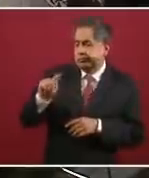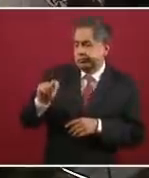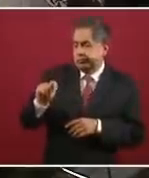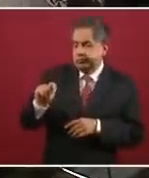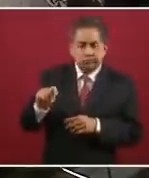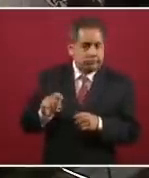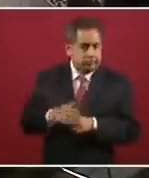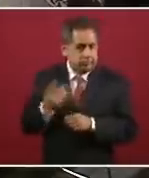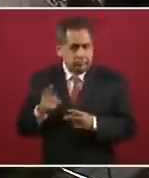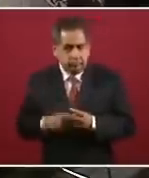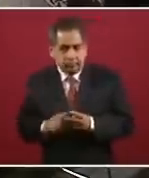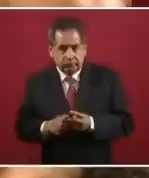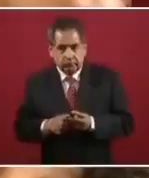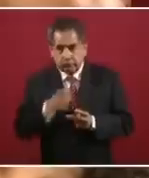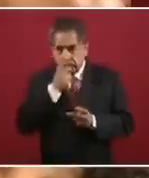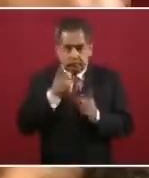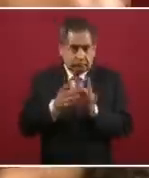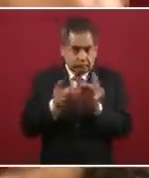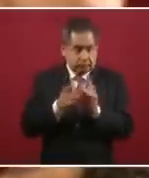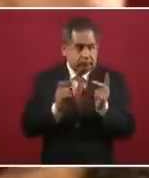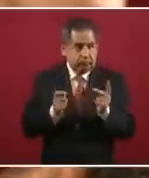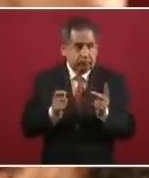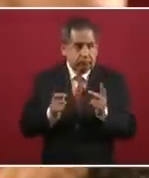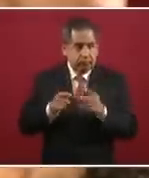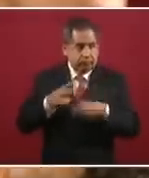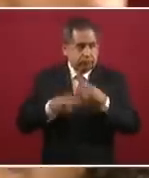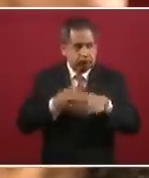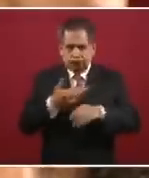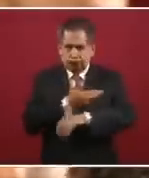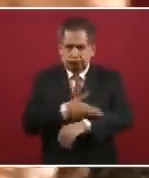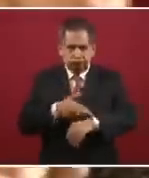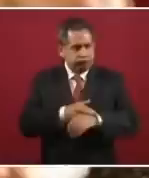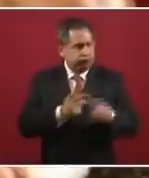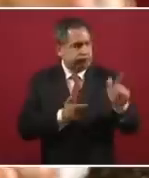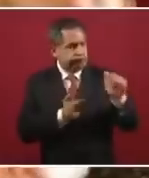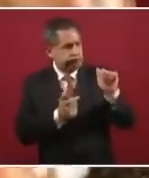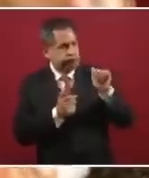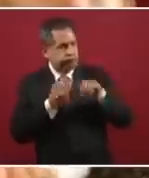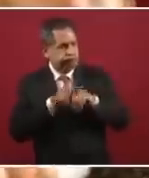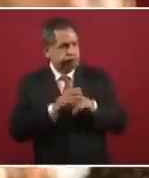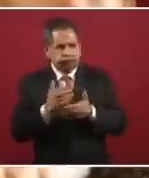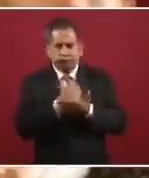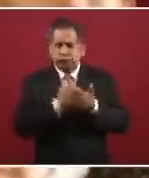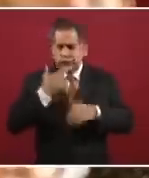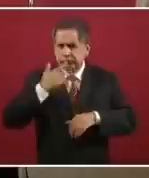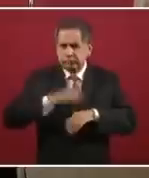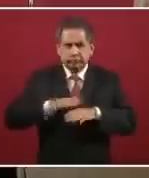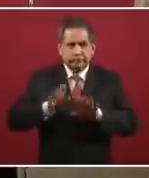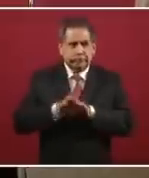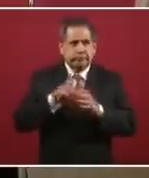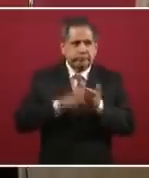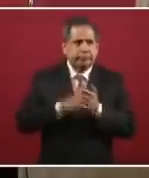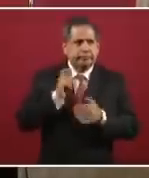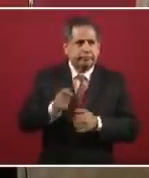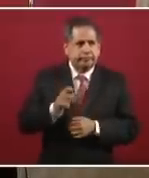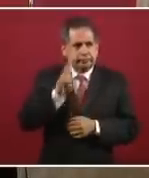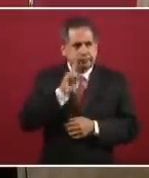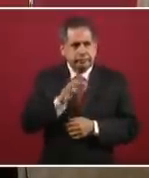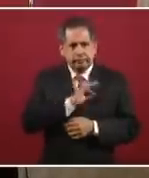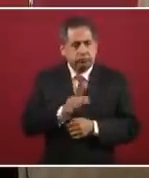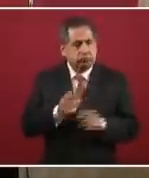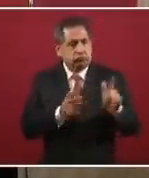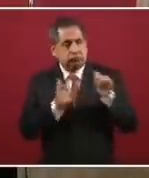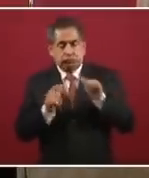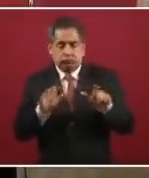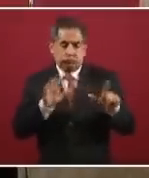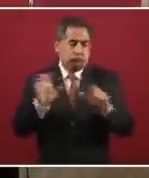porque se dice que, bueno, tiene que mejorar la recaudación y en ellas, bueno, pues viene la implementación, por ejemplo, la posibilidad de cobrar estos